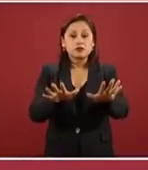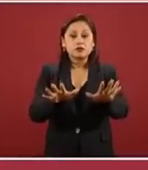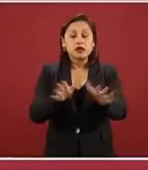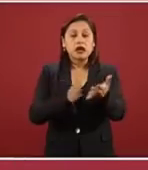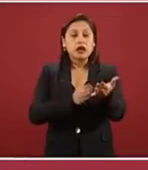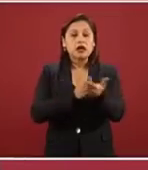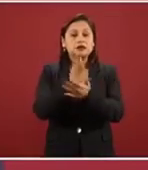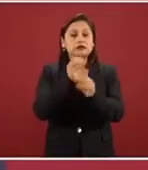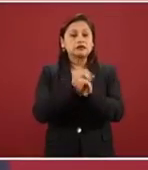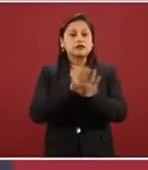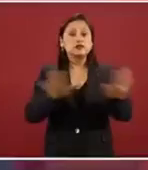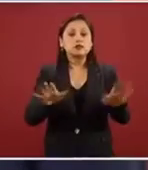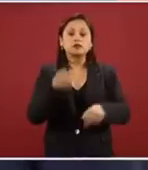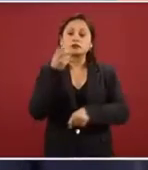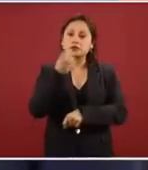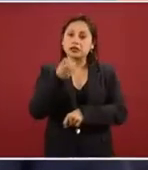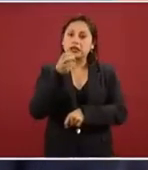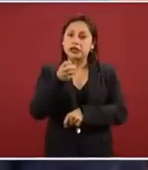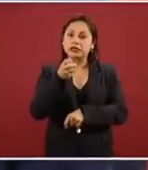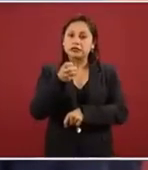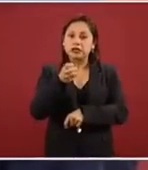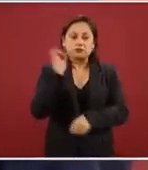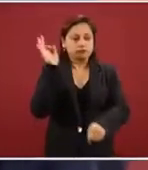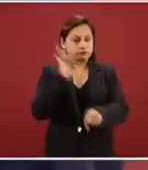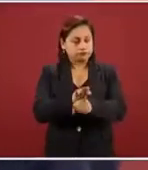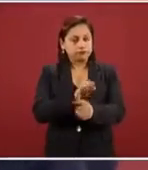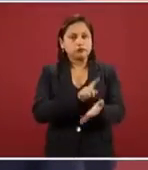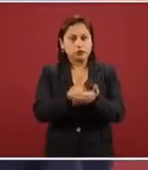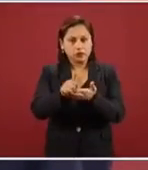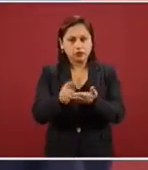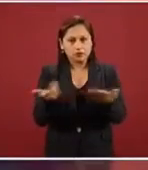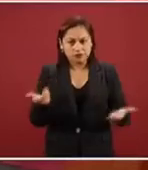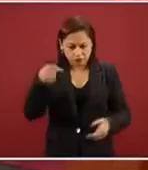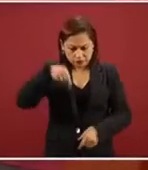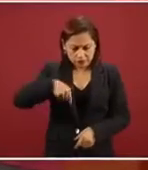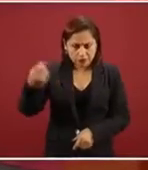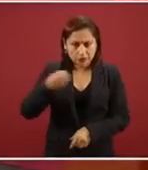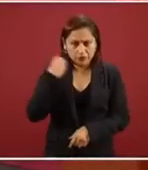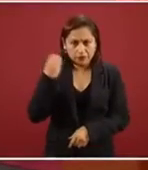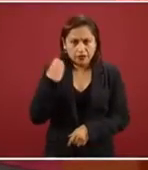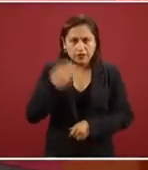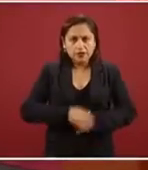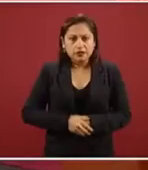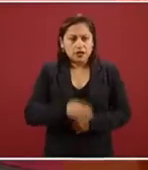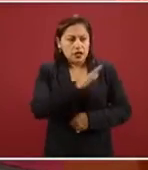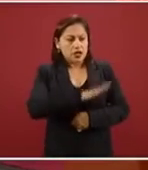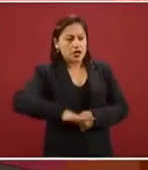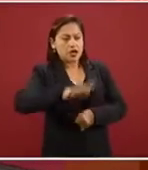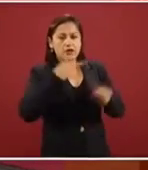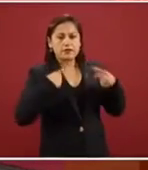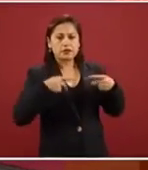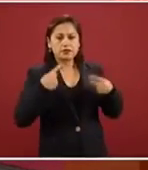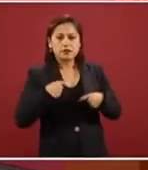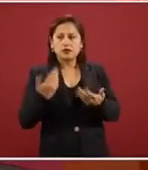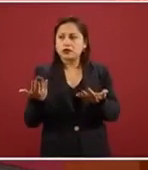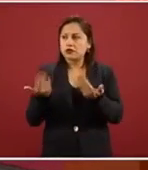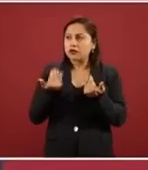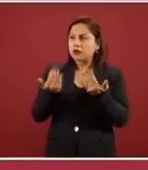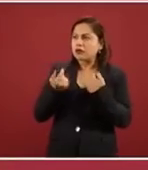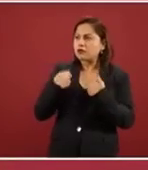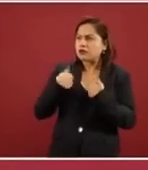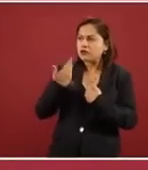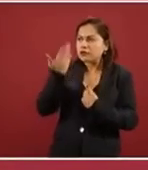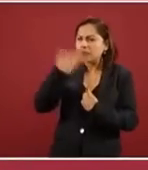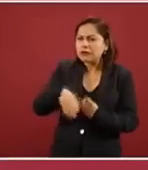La gente quiere saber y a nosotros nos ayuda porque,